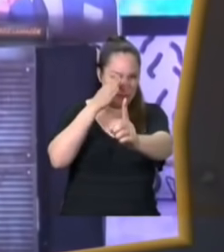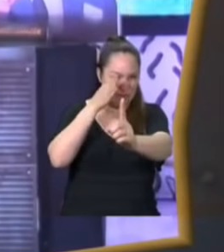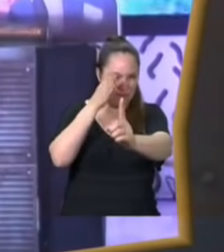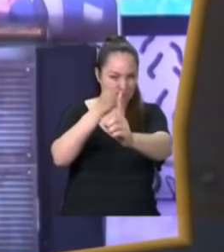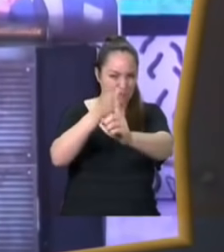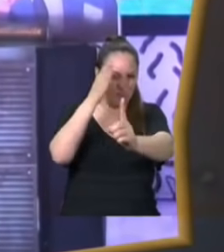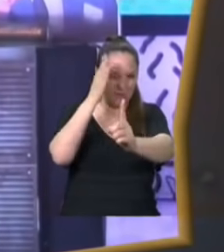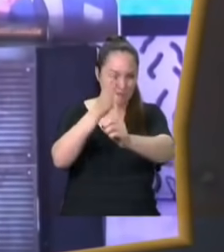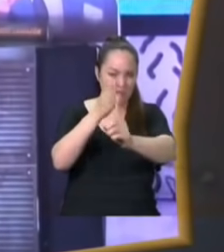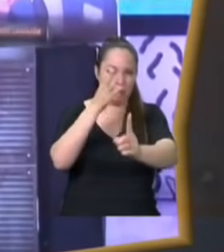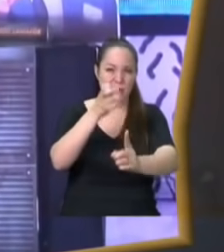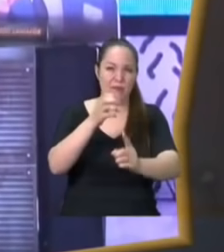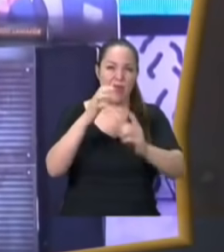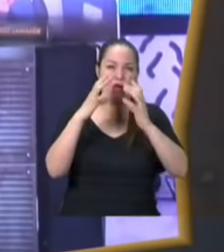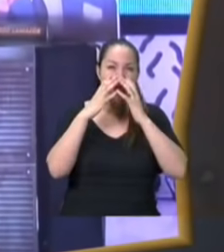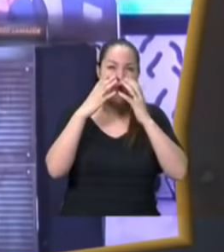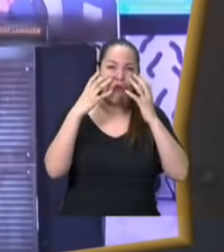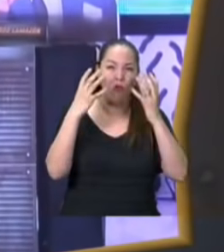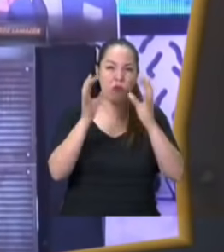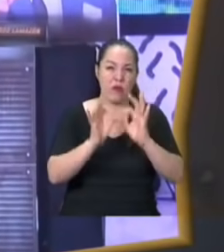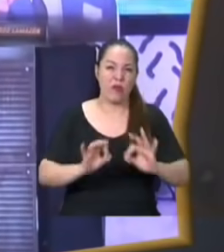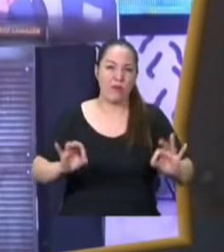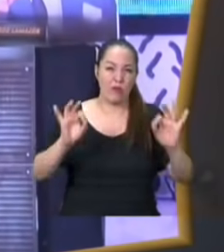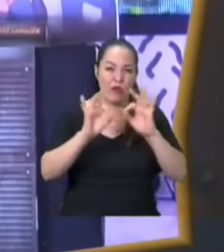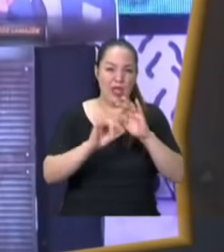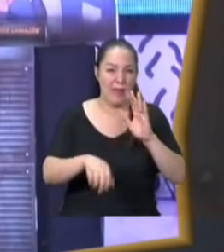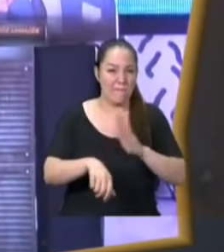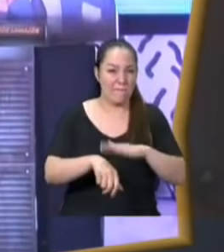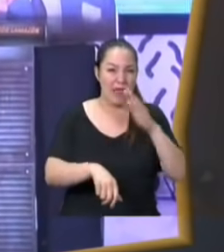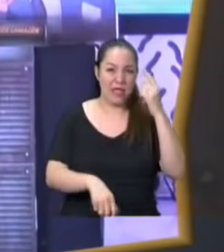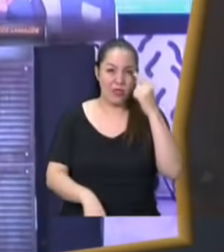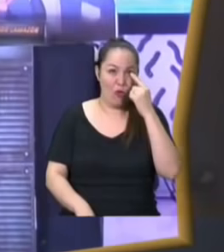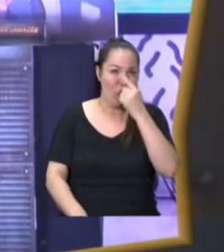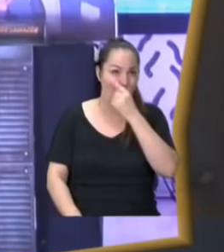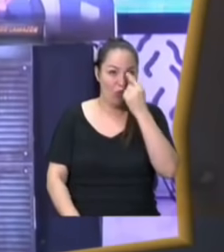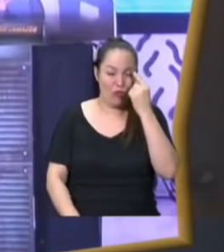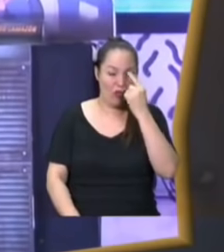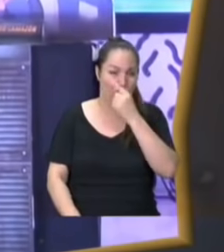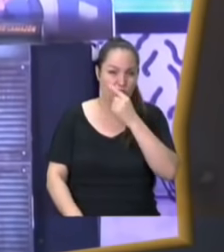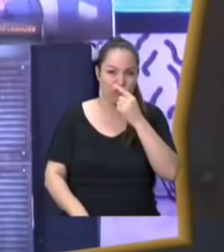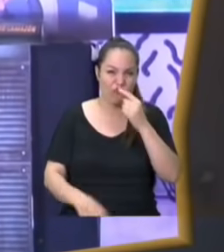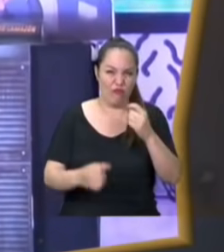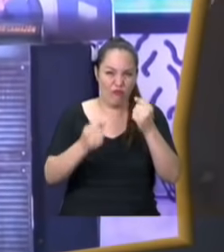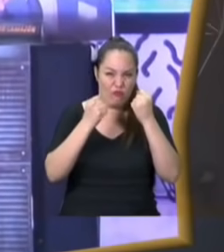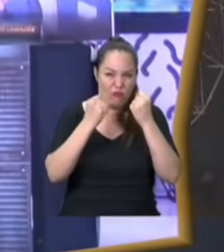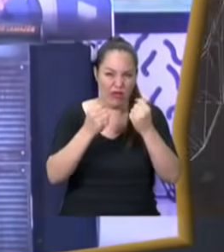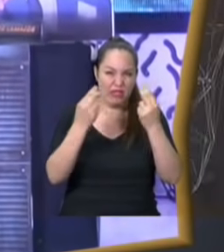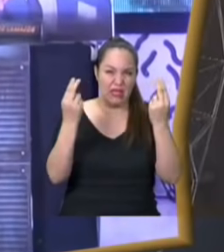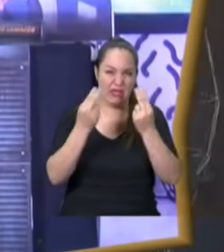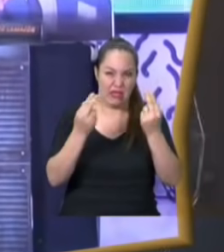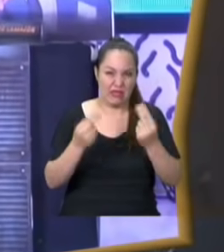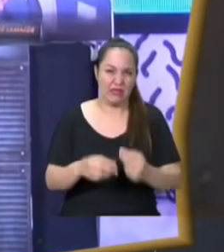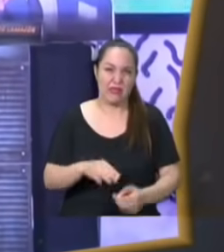ositos. Hay que tener cierta fuerza al momento de lanzarlo para tumbar los ositos.